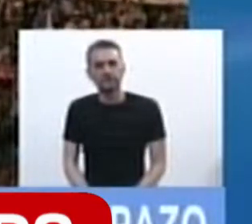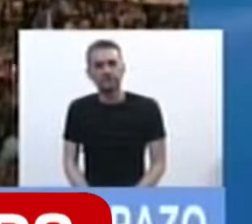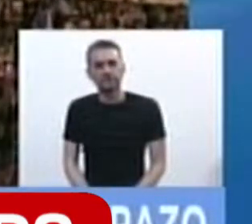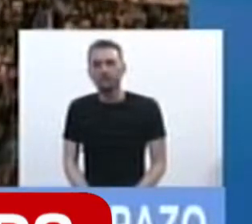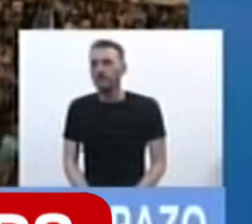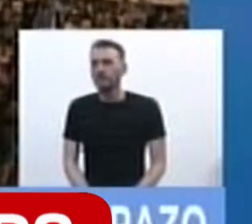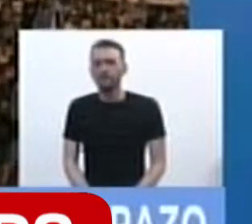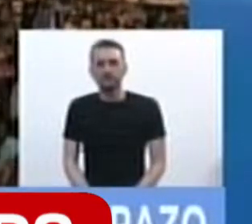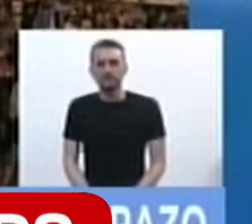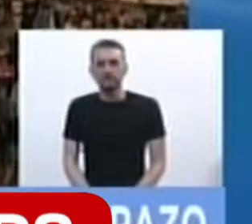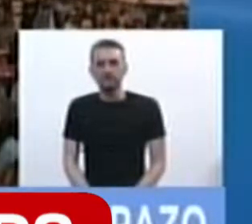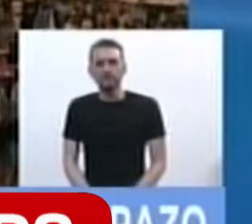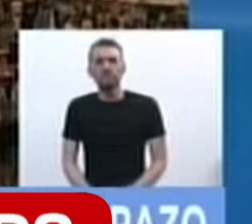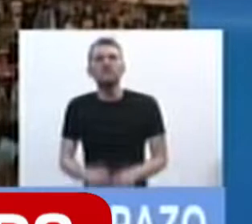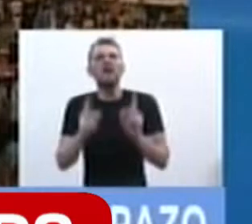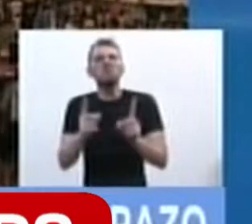como